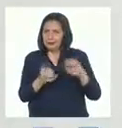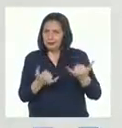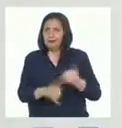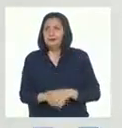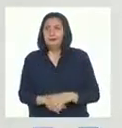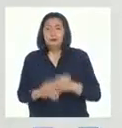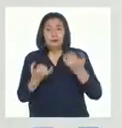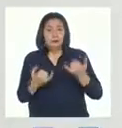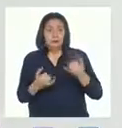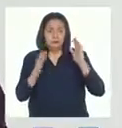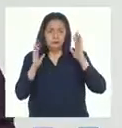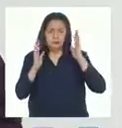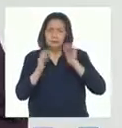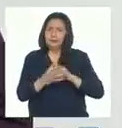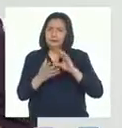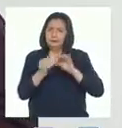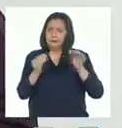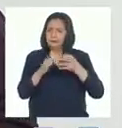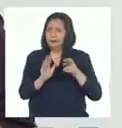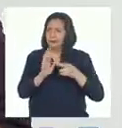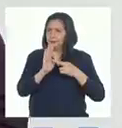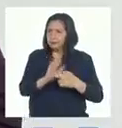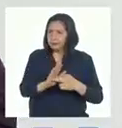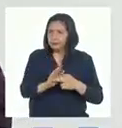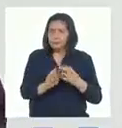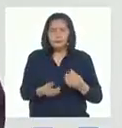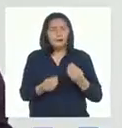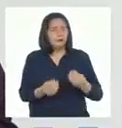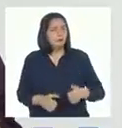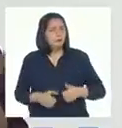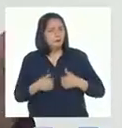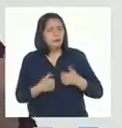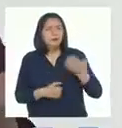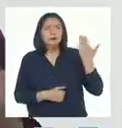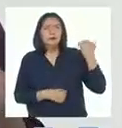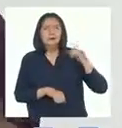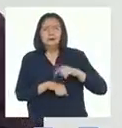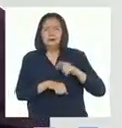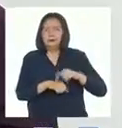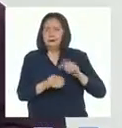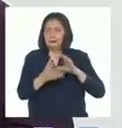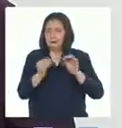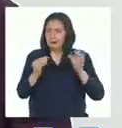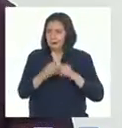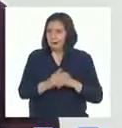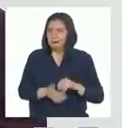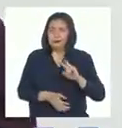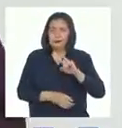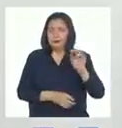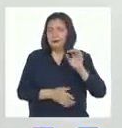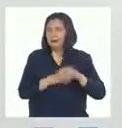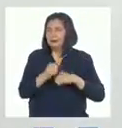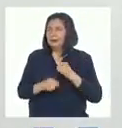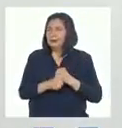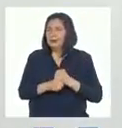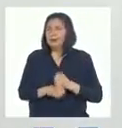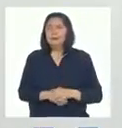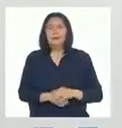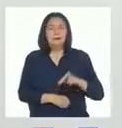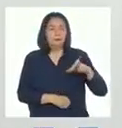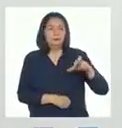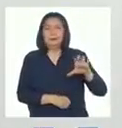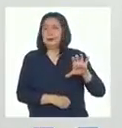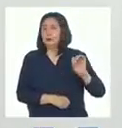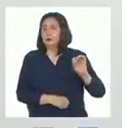de hoy? Hoy hemos escuchado un cuento representativo de las formas de vida en un periodo de nuestra historia en los últimos 200 años.